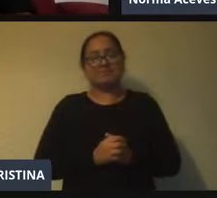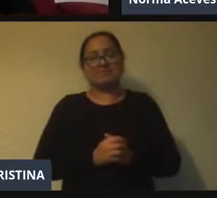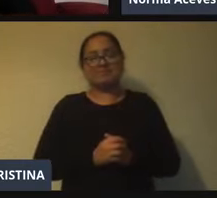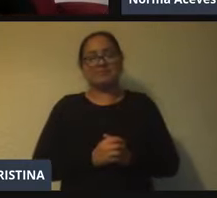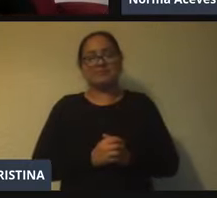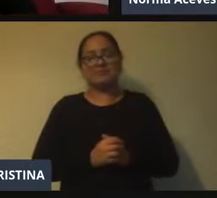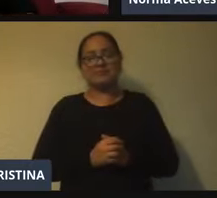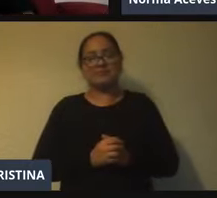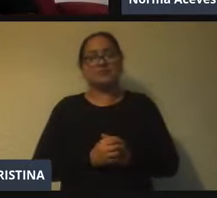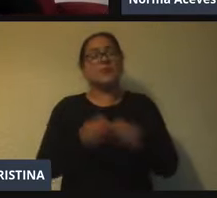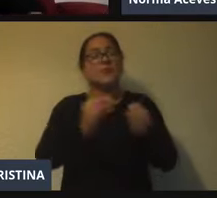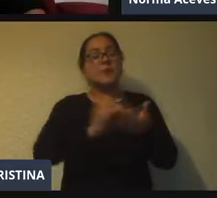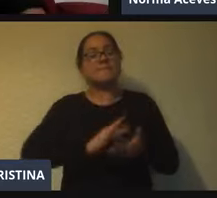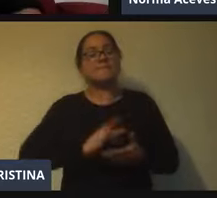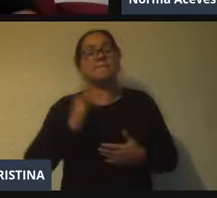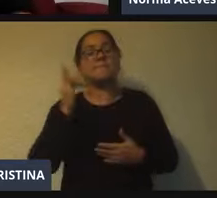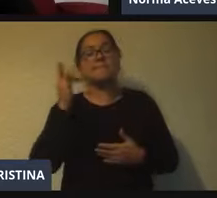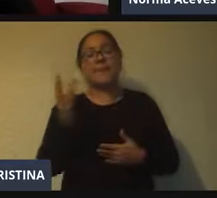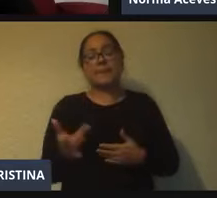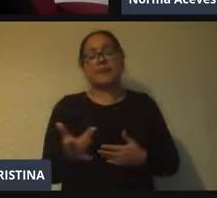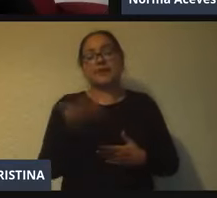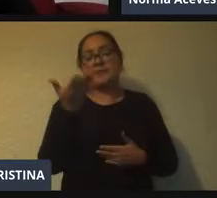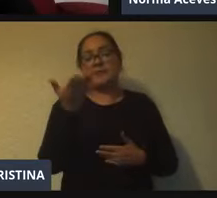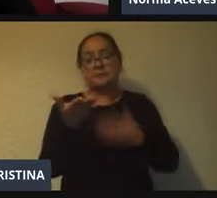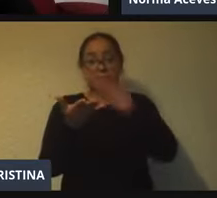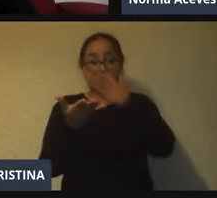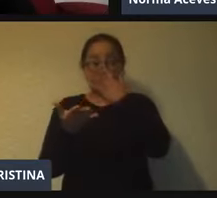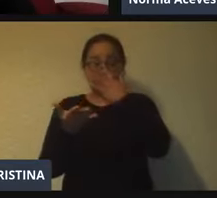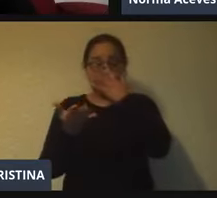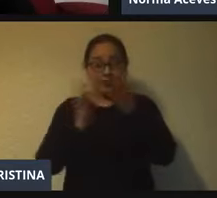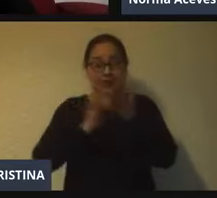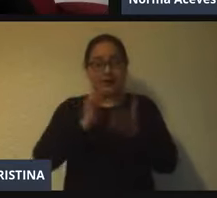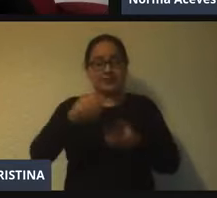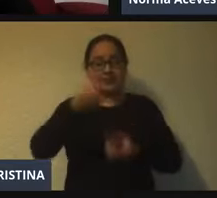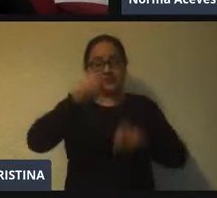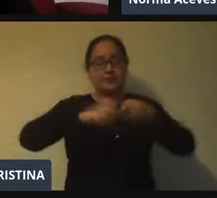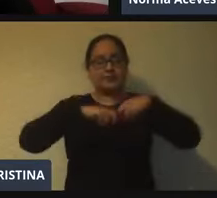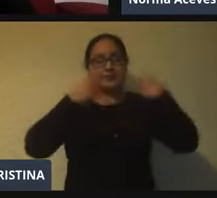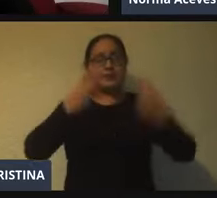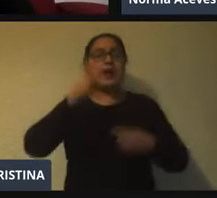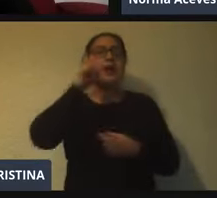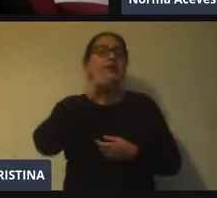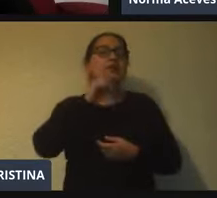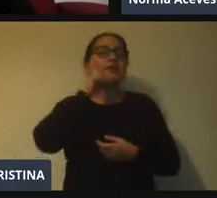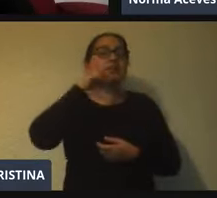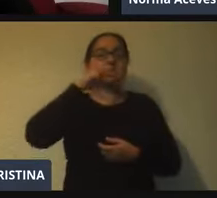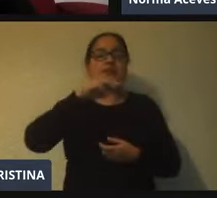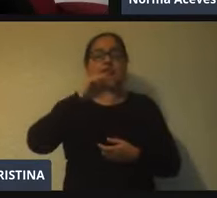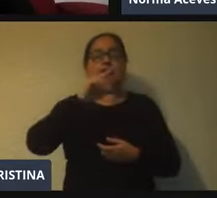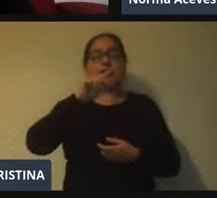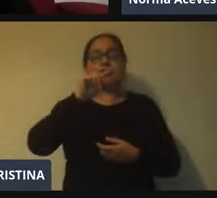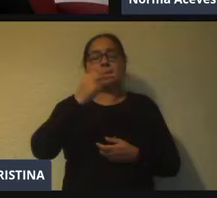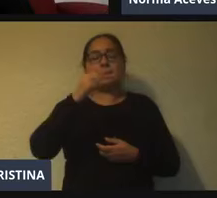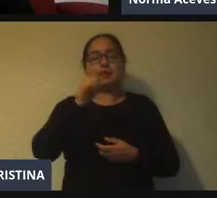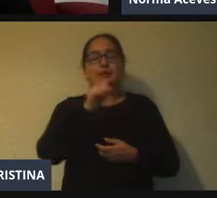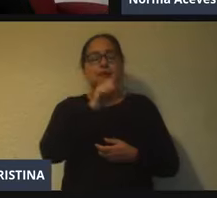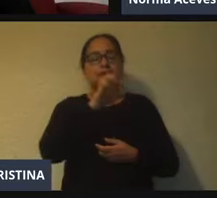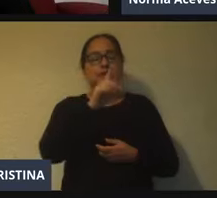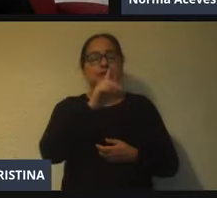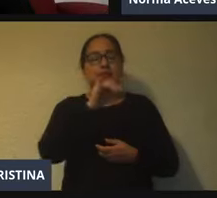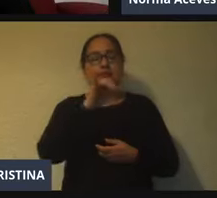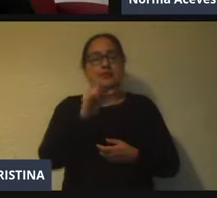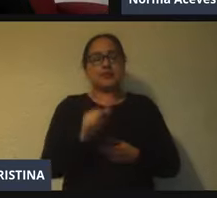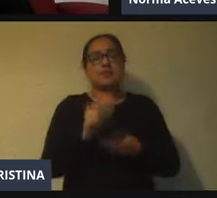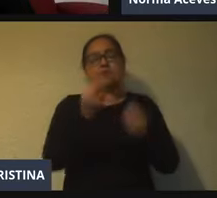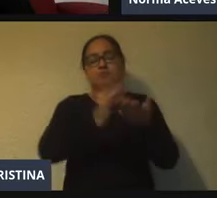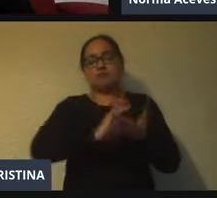maestra. Muchas gracias, pues primero que nada agradecer a la magistrada, de verdad, mil gracias por la invitación. Siempre